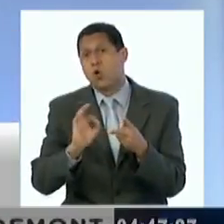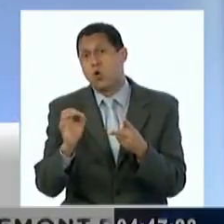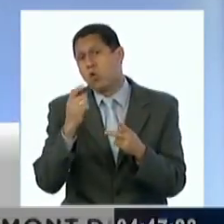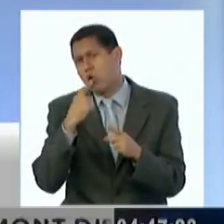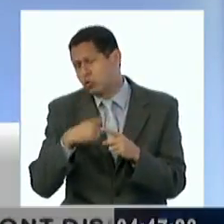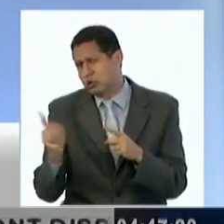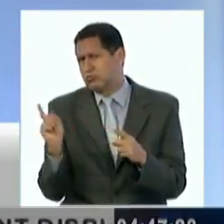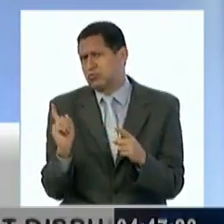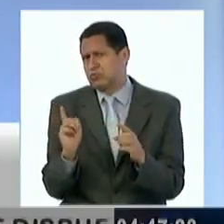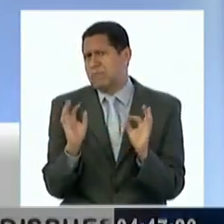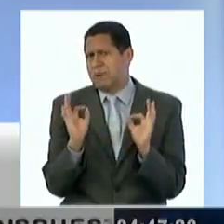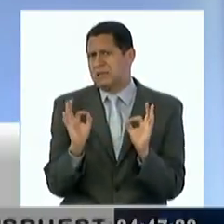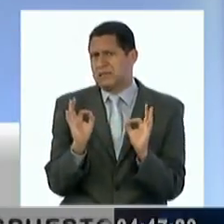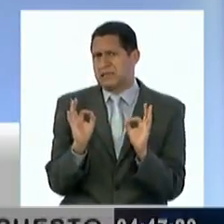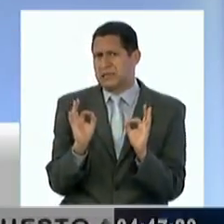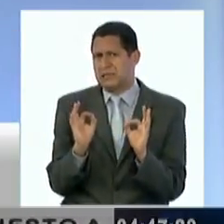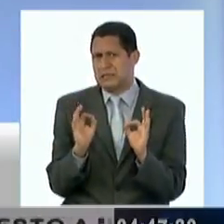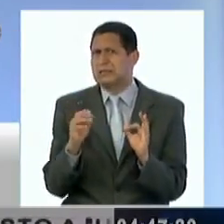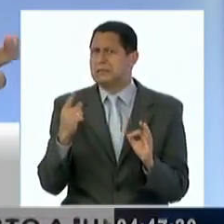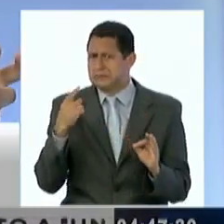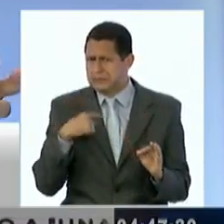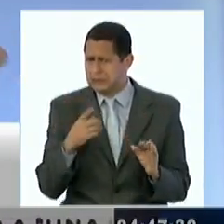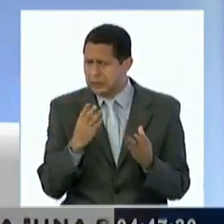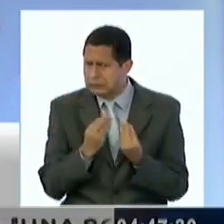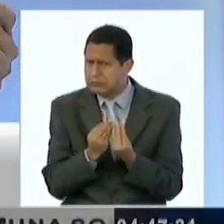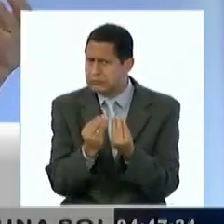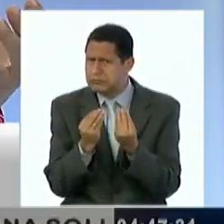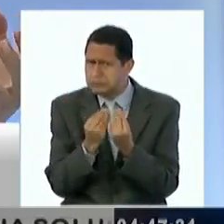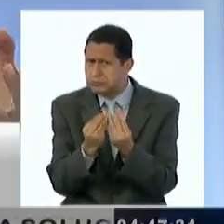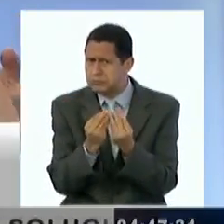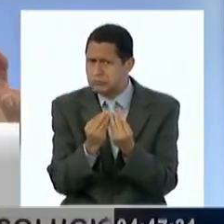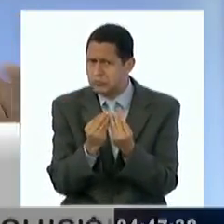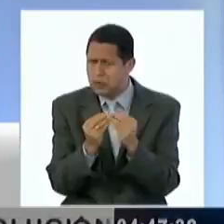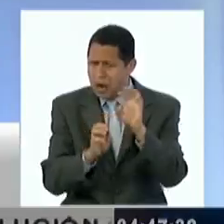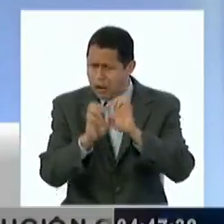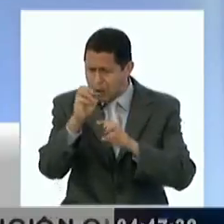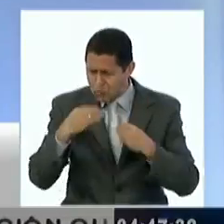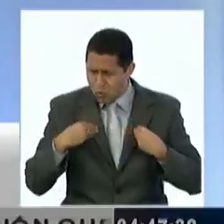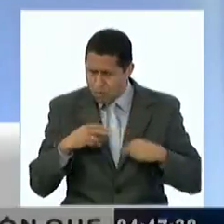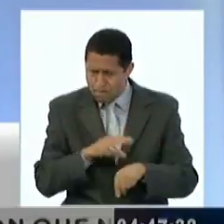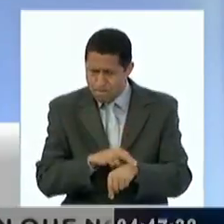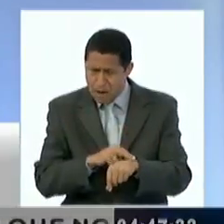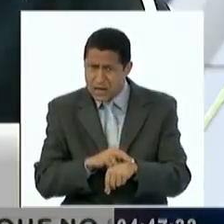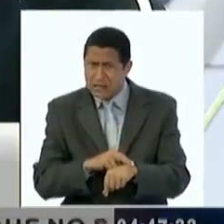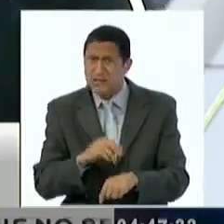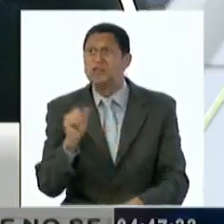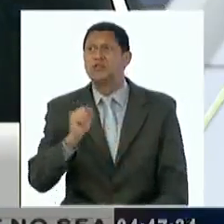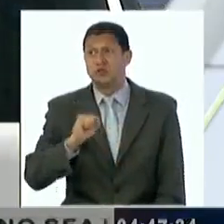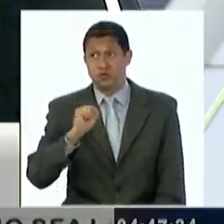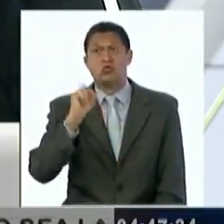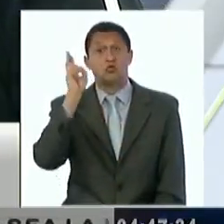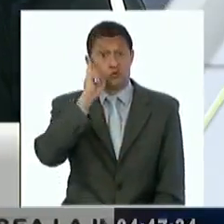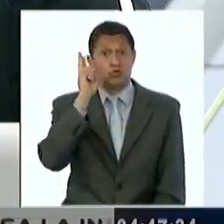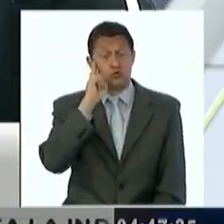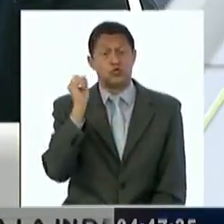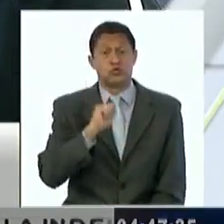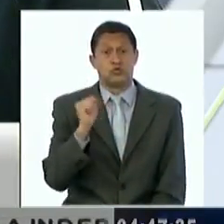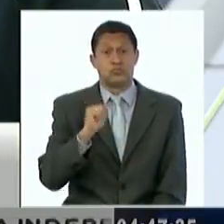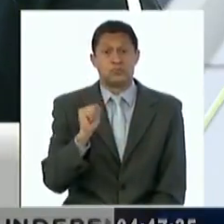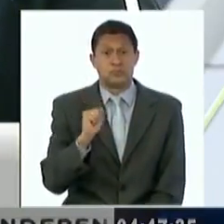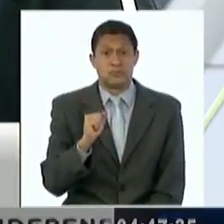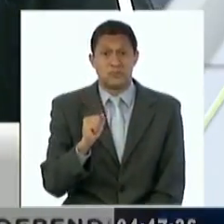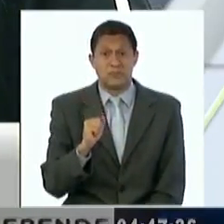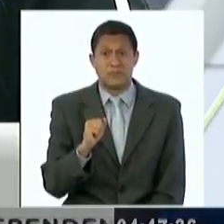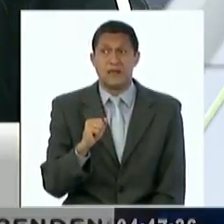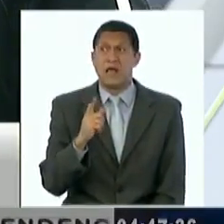en particular debe ir acompañado esto de una evaluación médica previa como por supuesto que si de hecho es el